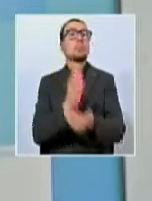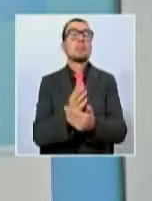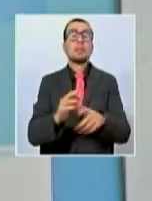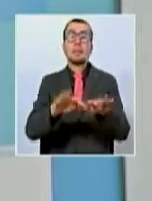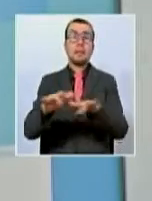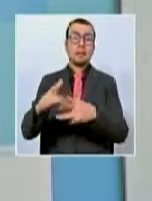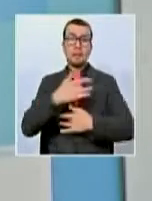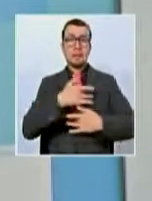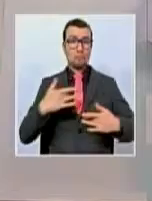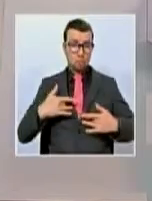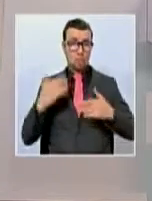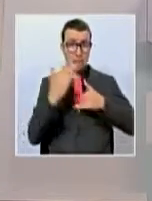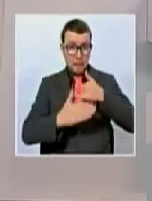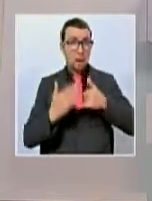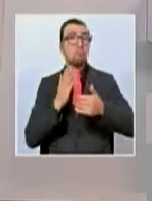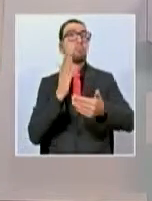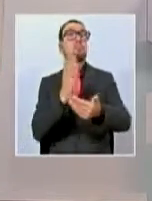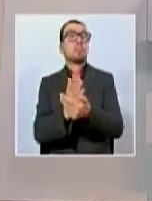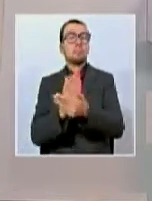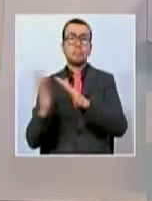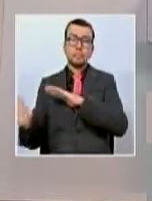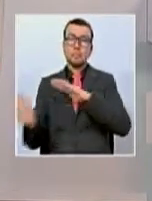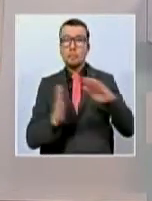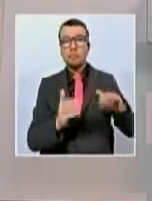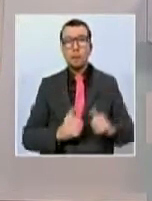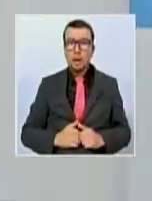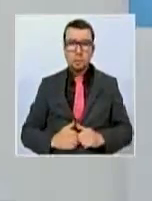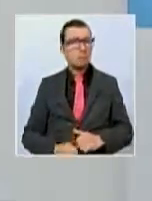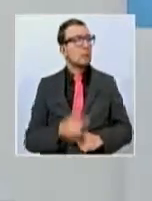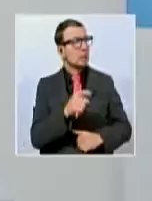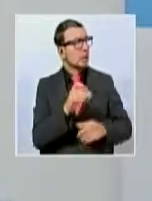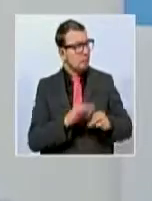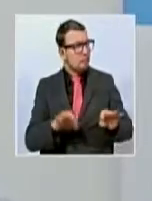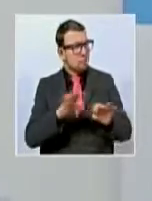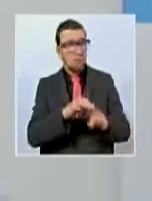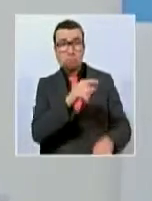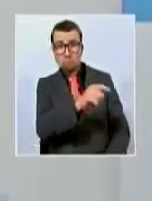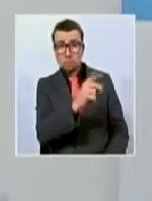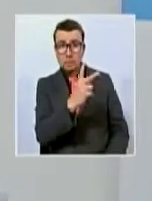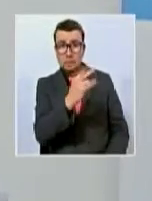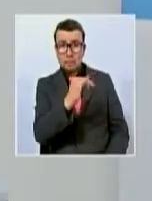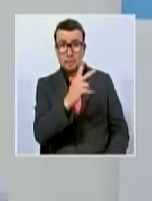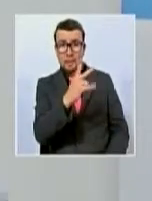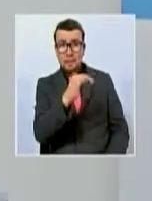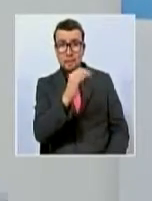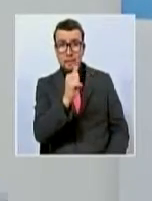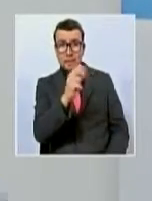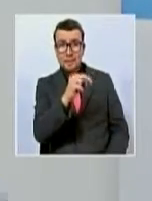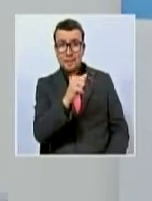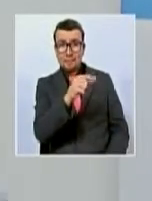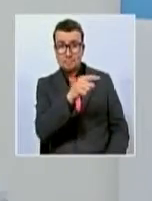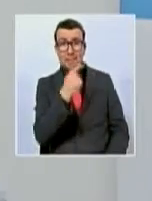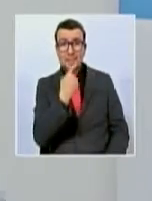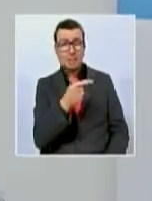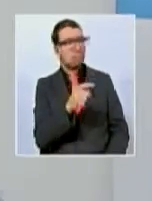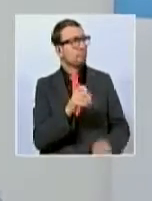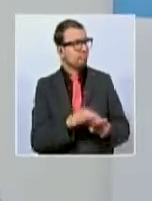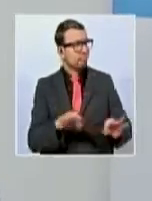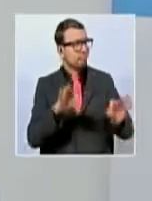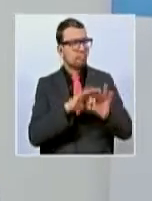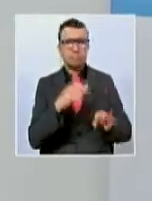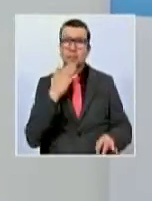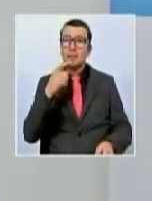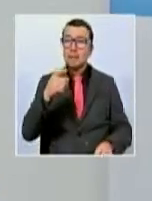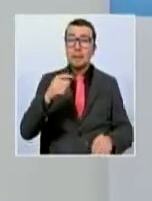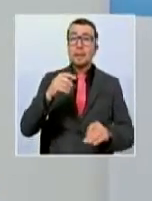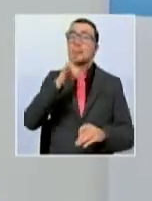Alexander. Aquí importante lo que la doctora Viviana está diciendo, y aquí me da pie para hablarles de un tema bien, bien interesante, y es el tema de los importados,